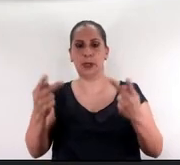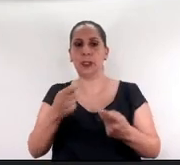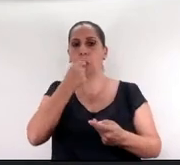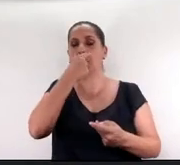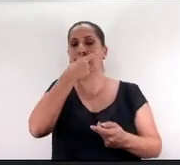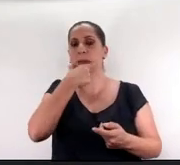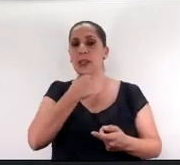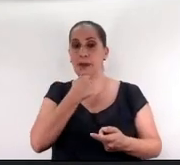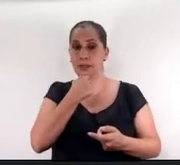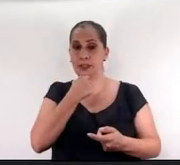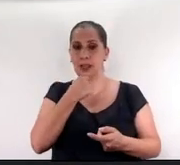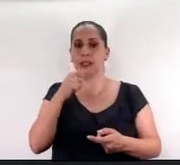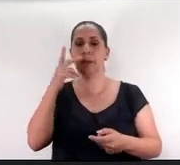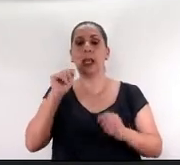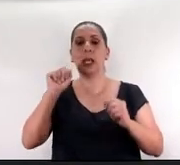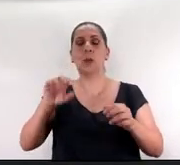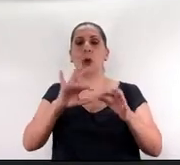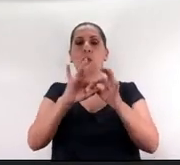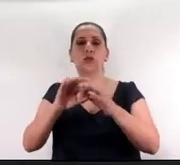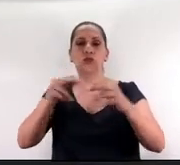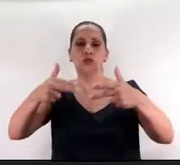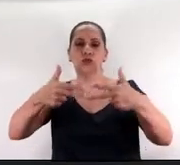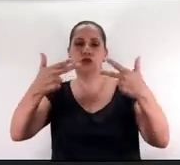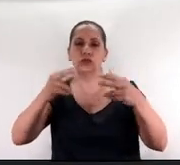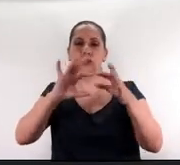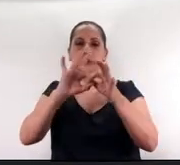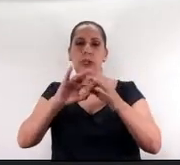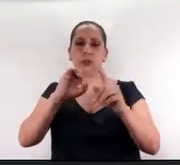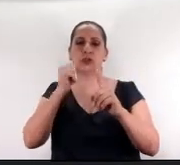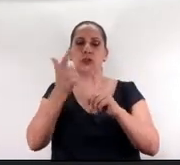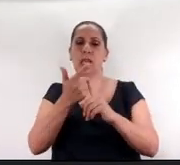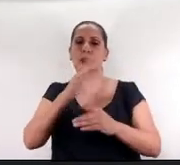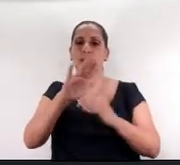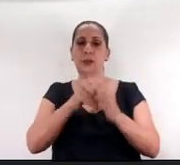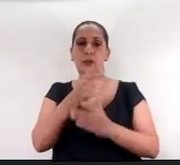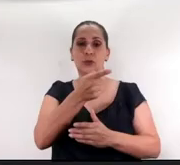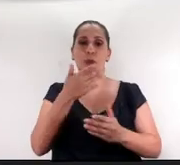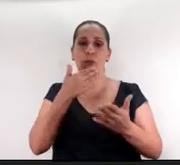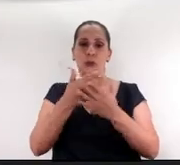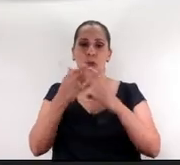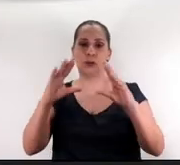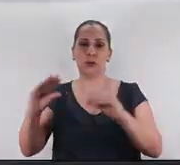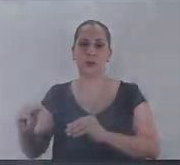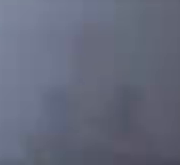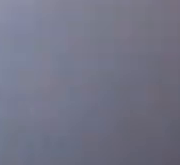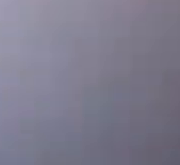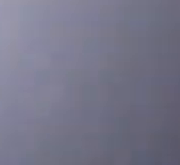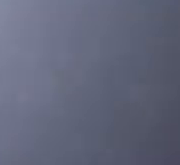Villalta, para que también se puedan enlazar por medio de las redes sociales. A todas y todas, muy buenas noches.